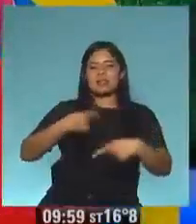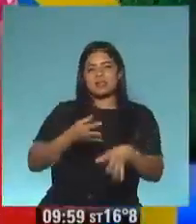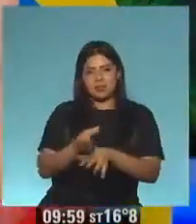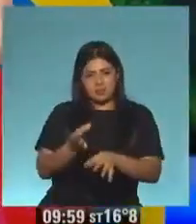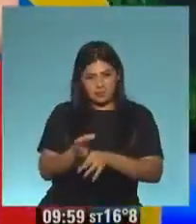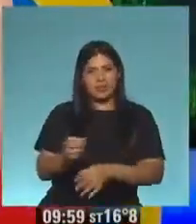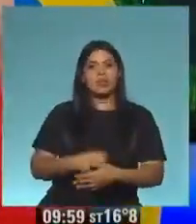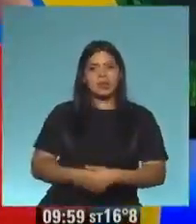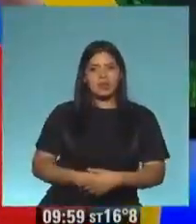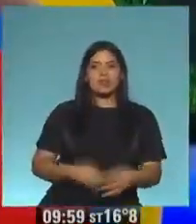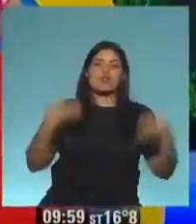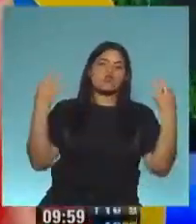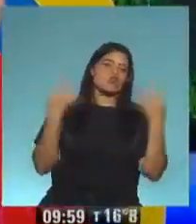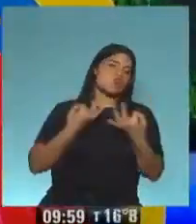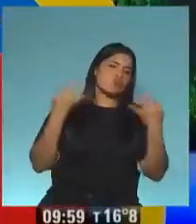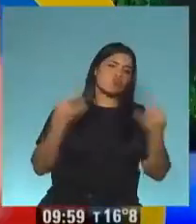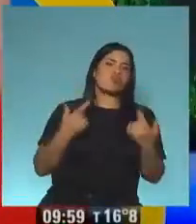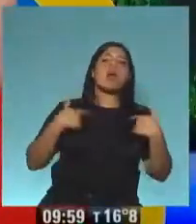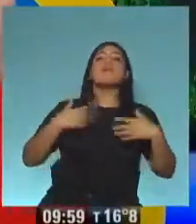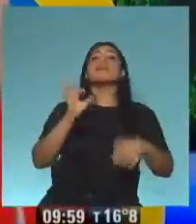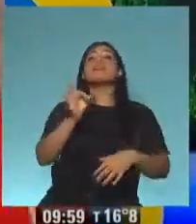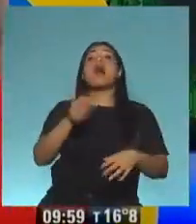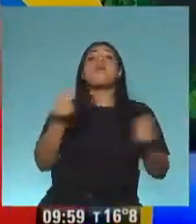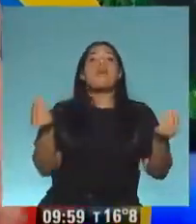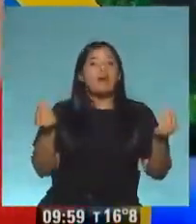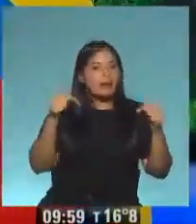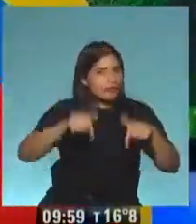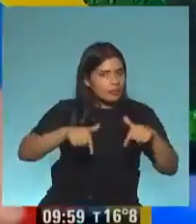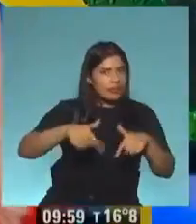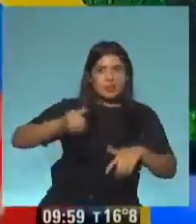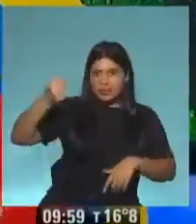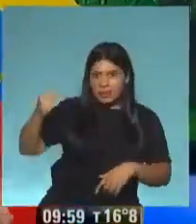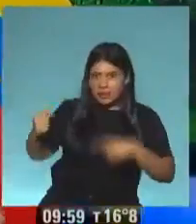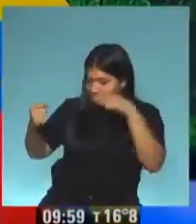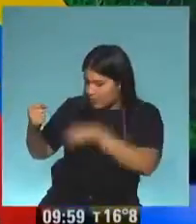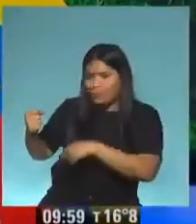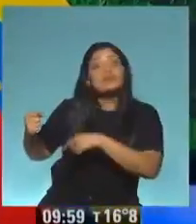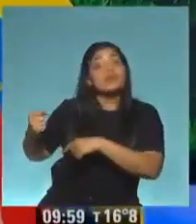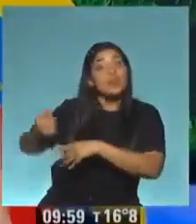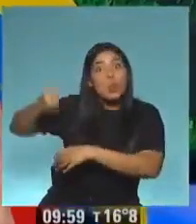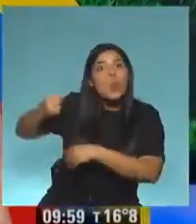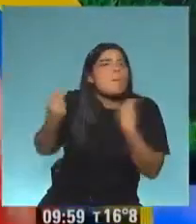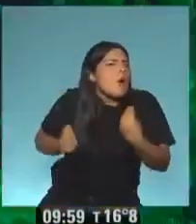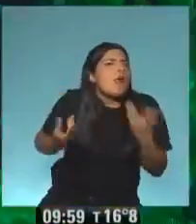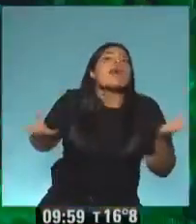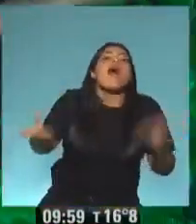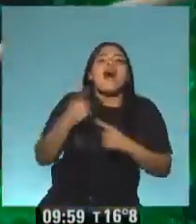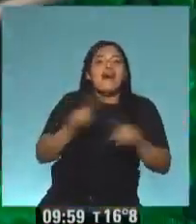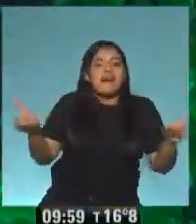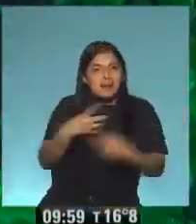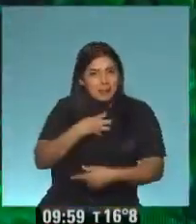de todos los días. Y lo digo con este palo, ¿sabes por qué? Porque yo sé por qué. ¿Por qué? Porque está al lado mío. ¿Quién? ¡El profe Mauro!